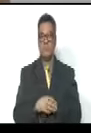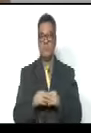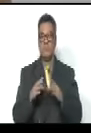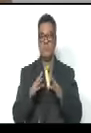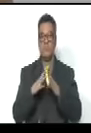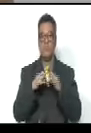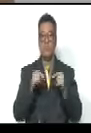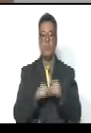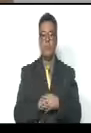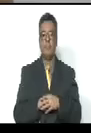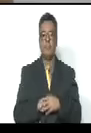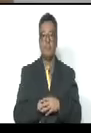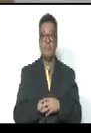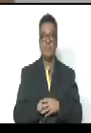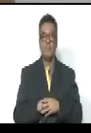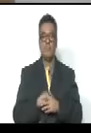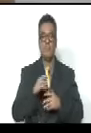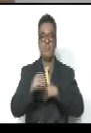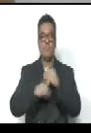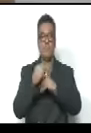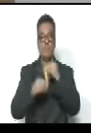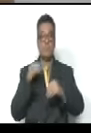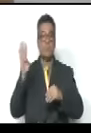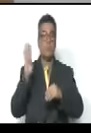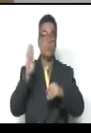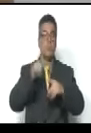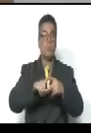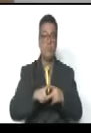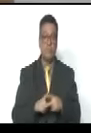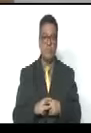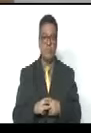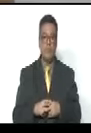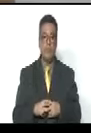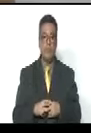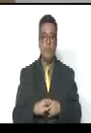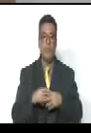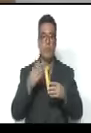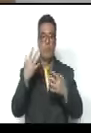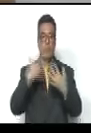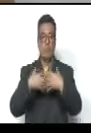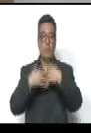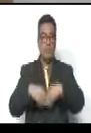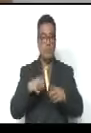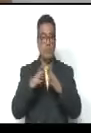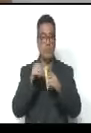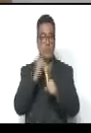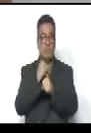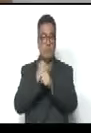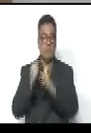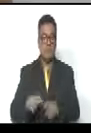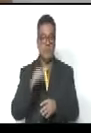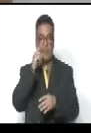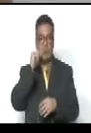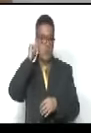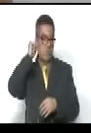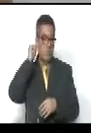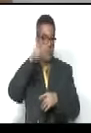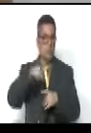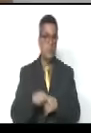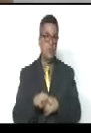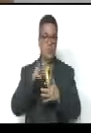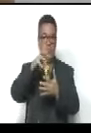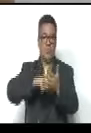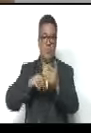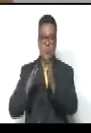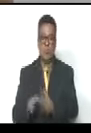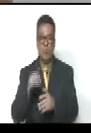Todos los factores religiosos, los empresarios y las trabajadoras y los trabajadores, los